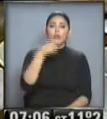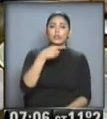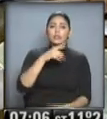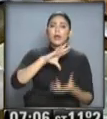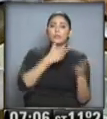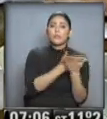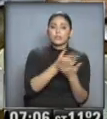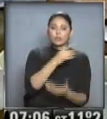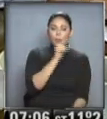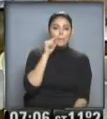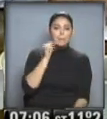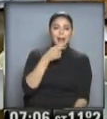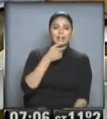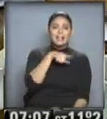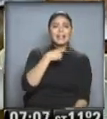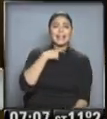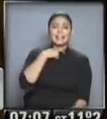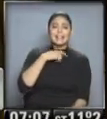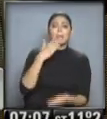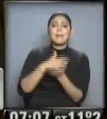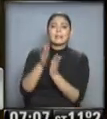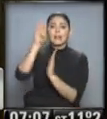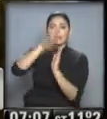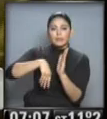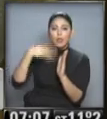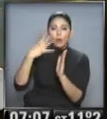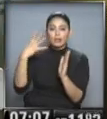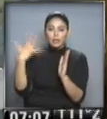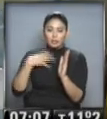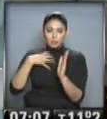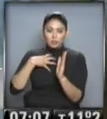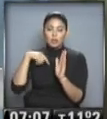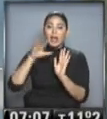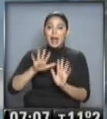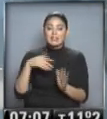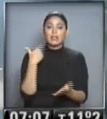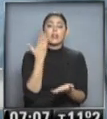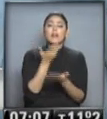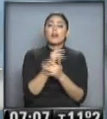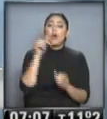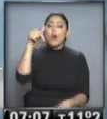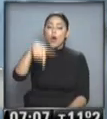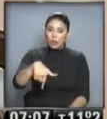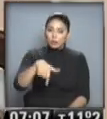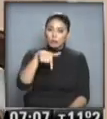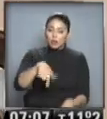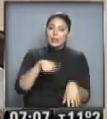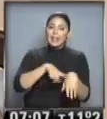eliminar esas materias de la currícula de cuarto y quinto año. Según se informó, la presentación tendrá lugar hoy